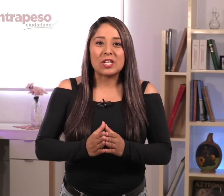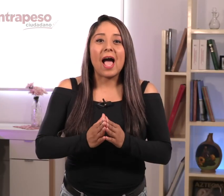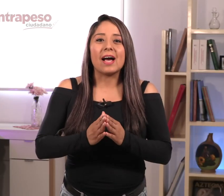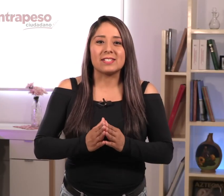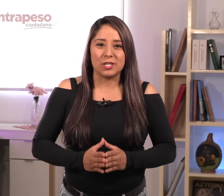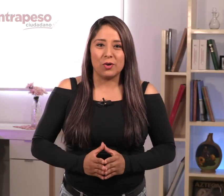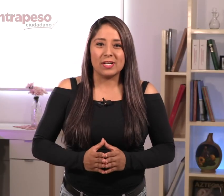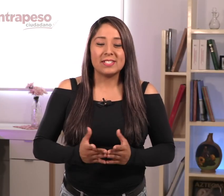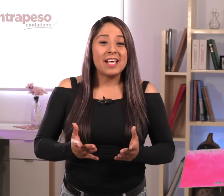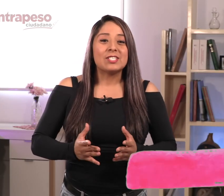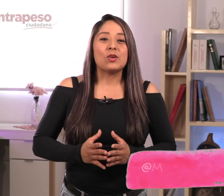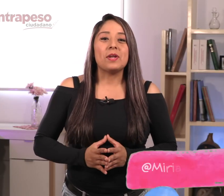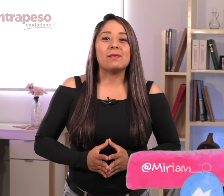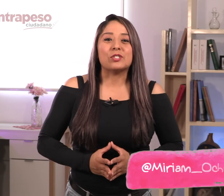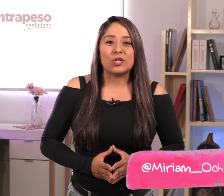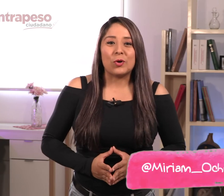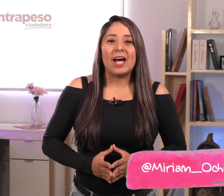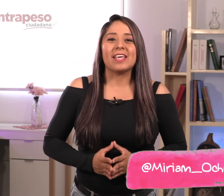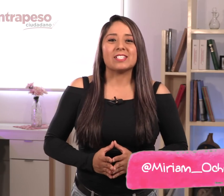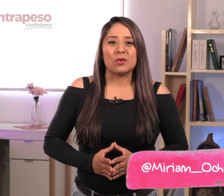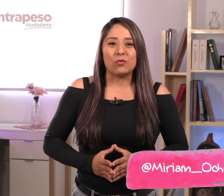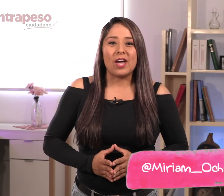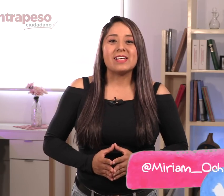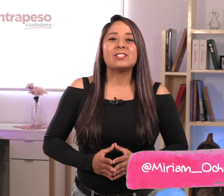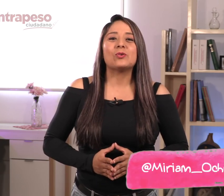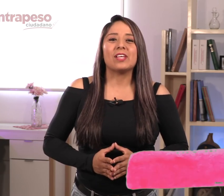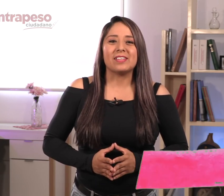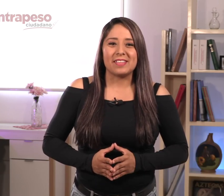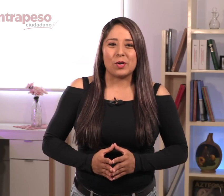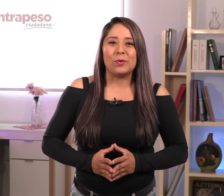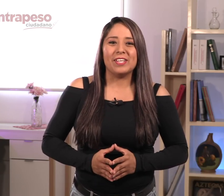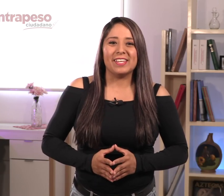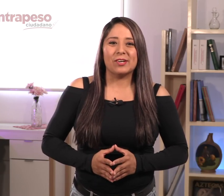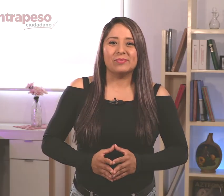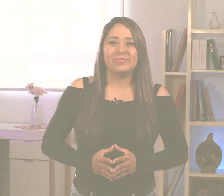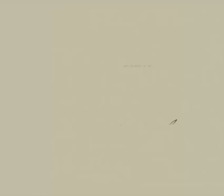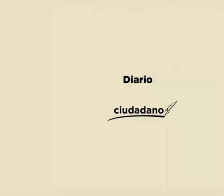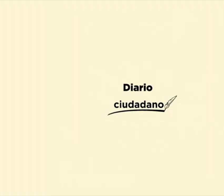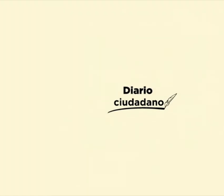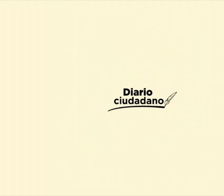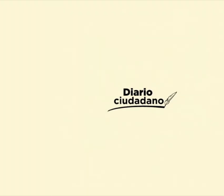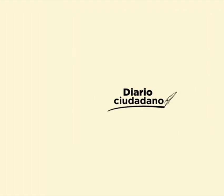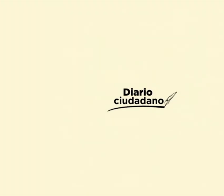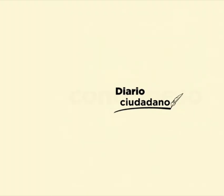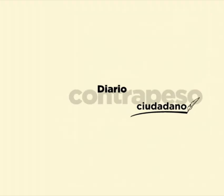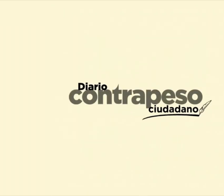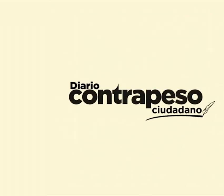requerimos acciones. Soy Miriam Ochoa y esto fue Su Tendedero Político.